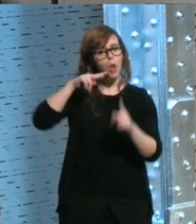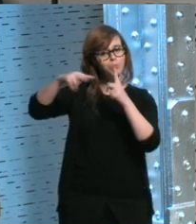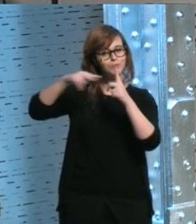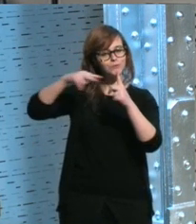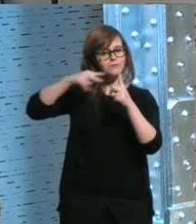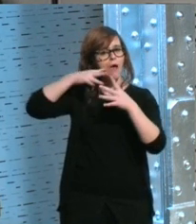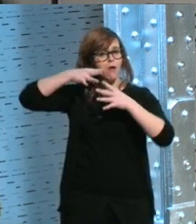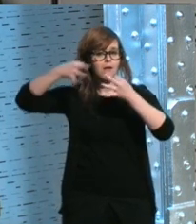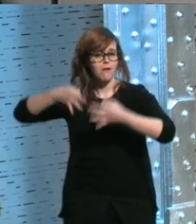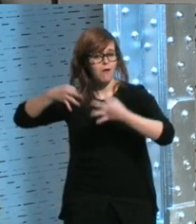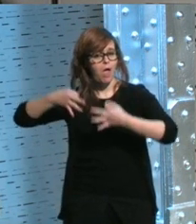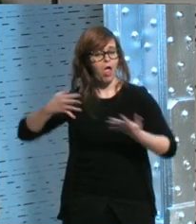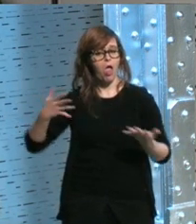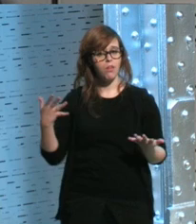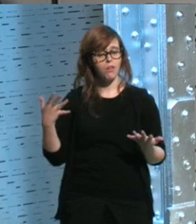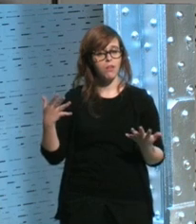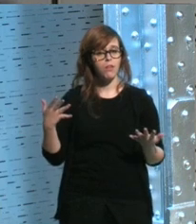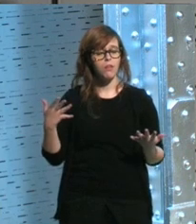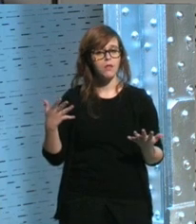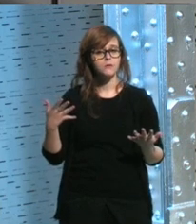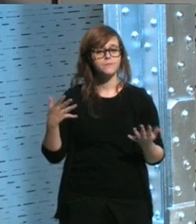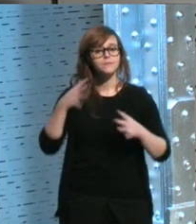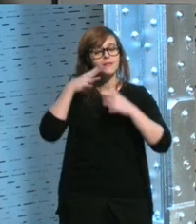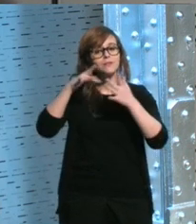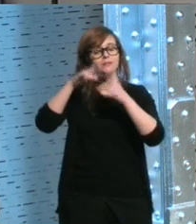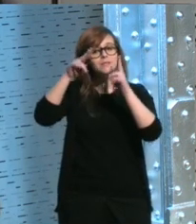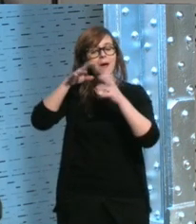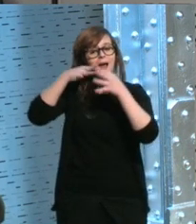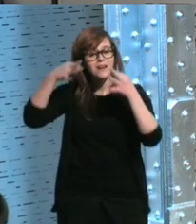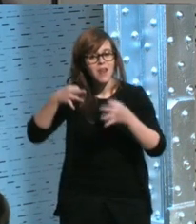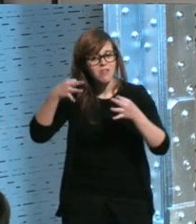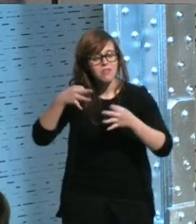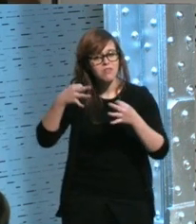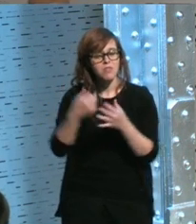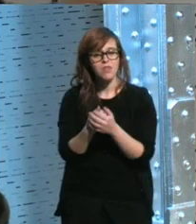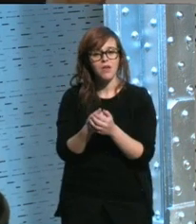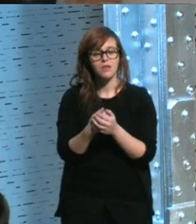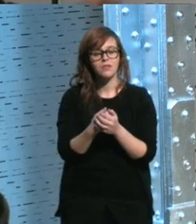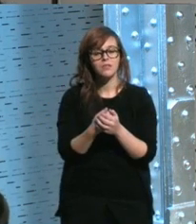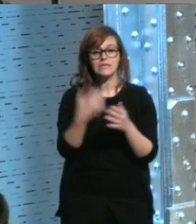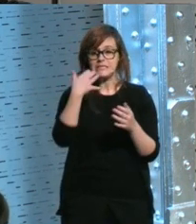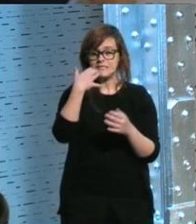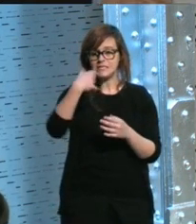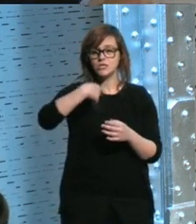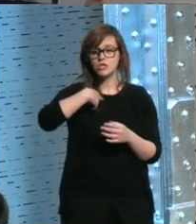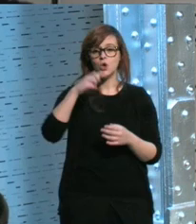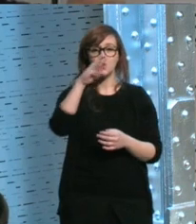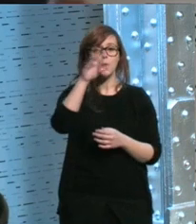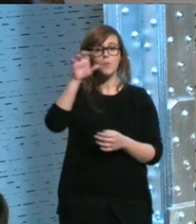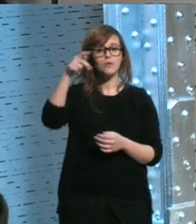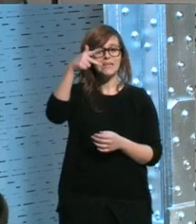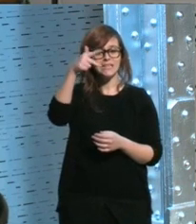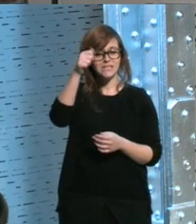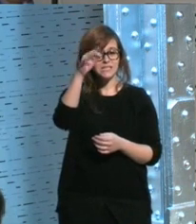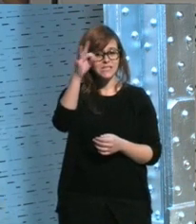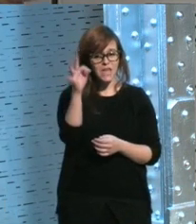más real de la realidad del intercambio, porque si yo no uso mi WeChat contigo, pues